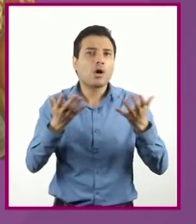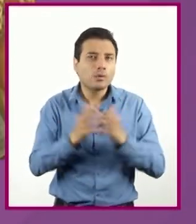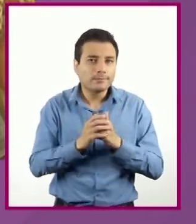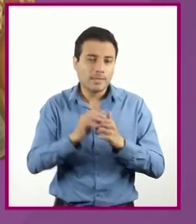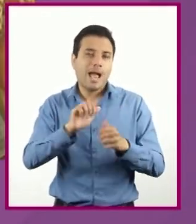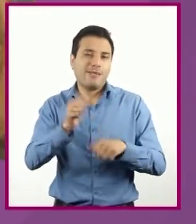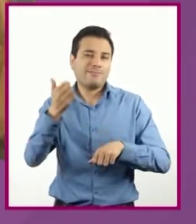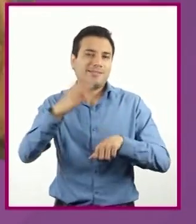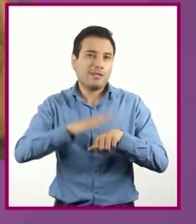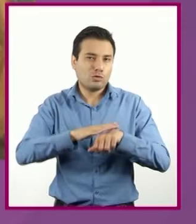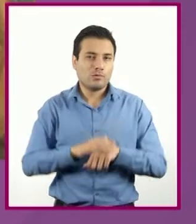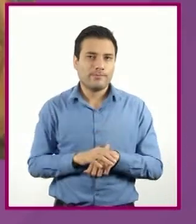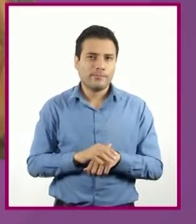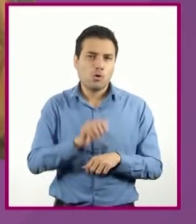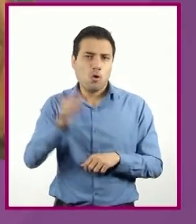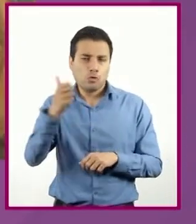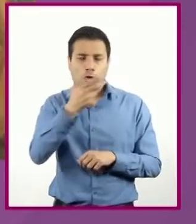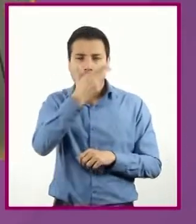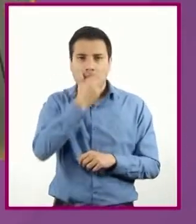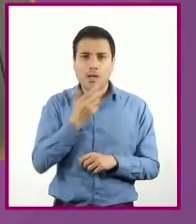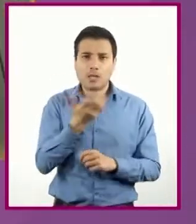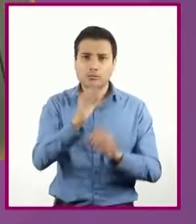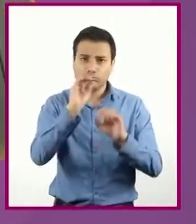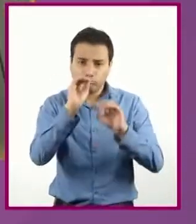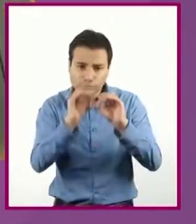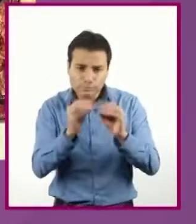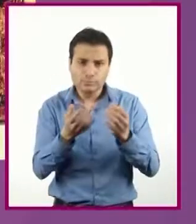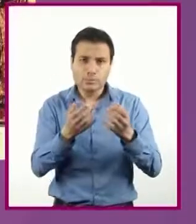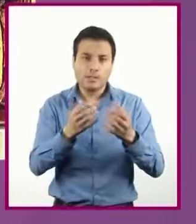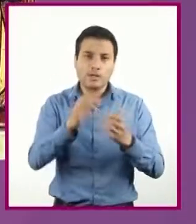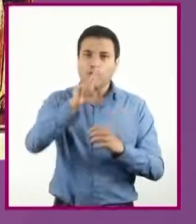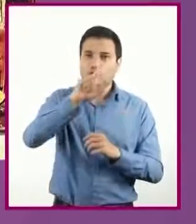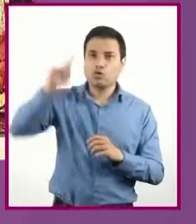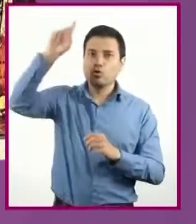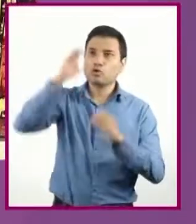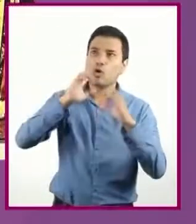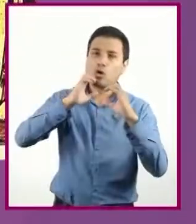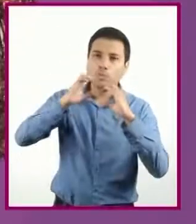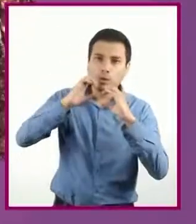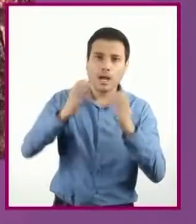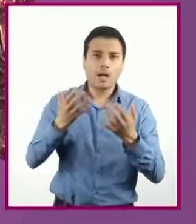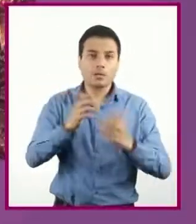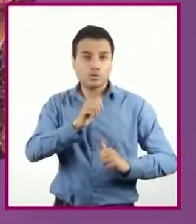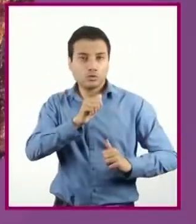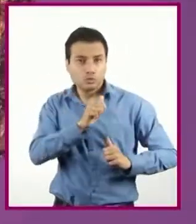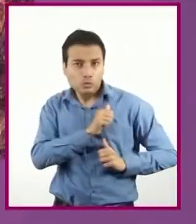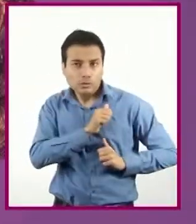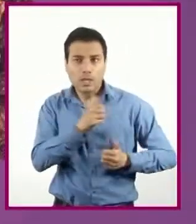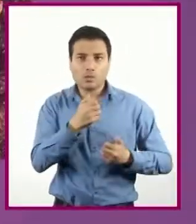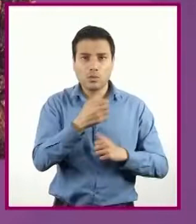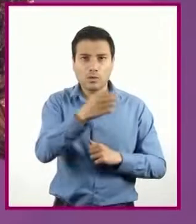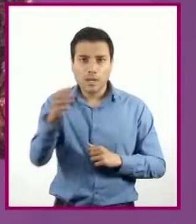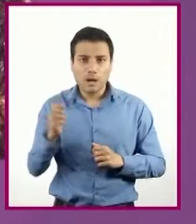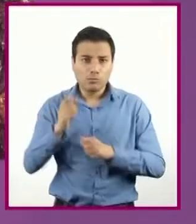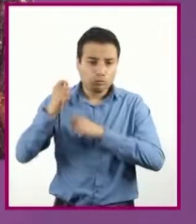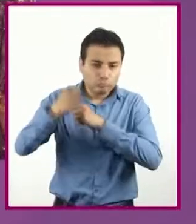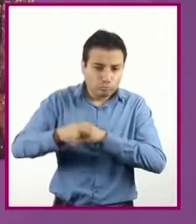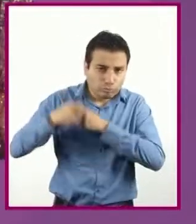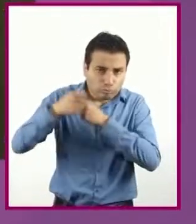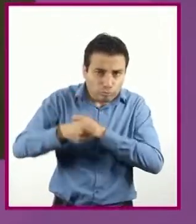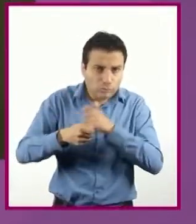administrativas. Otros eran artesanos, sacerdotes, soldados, campesinos y